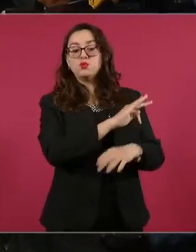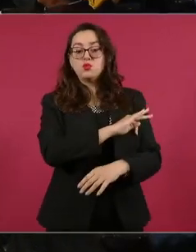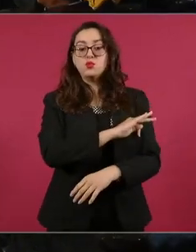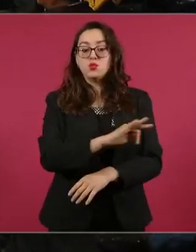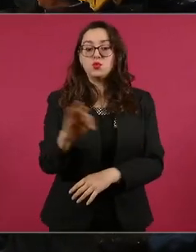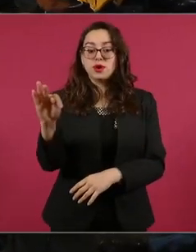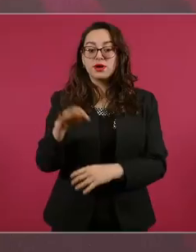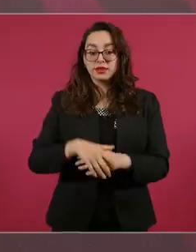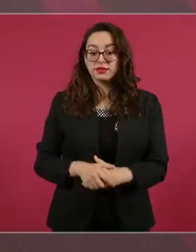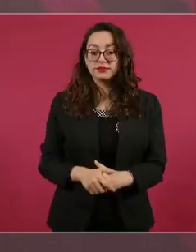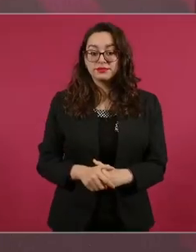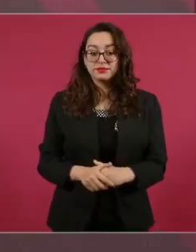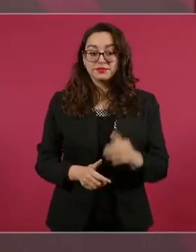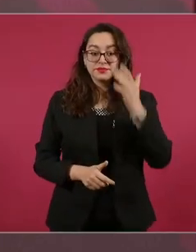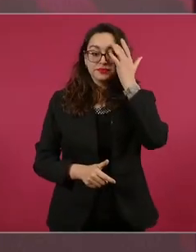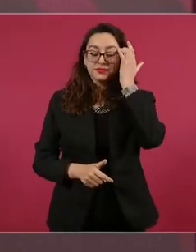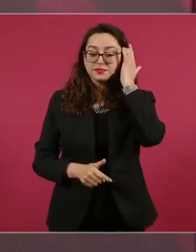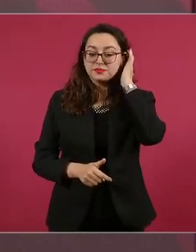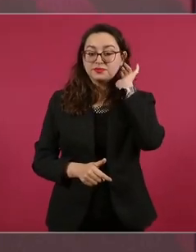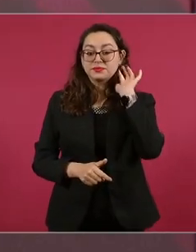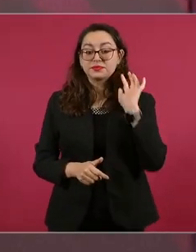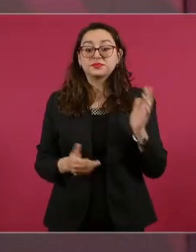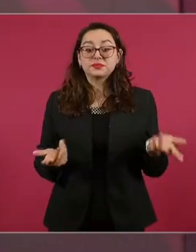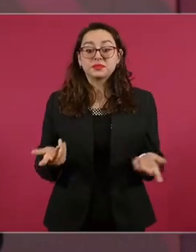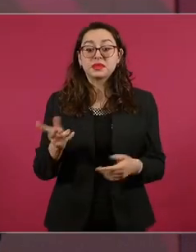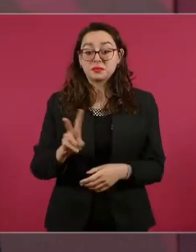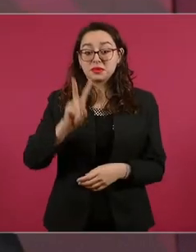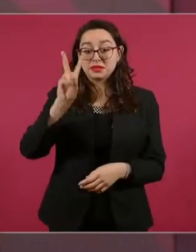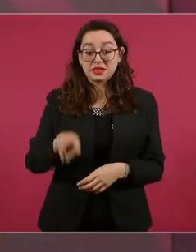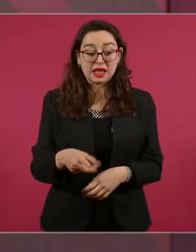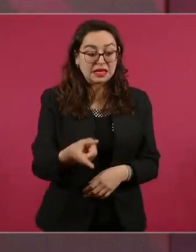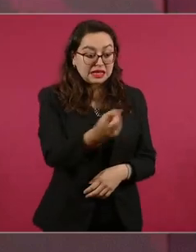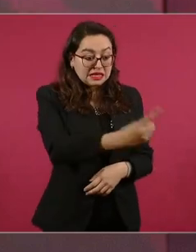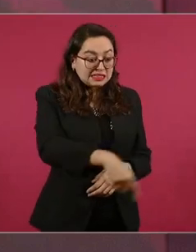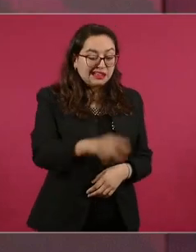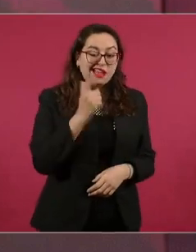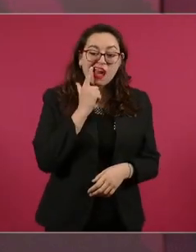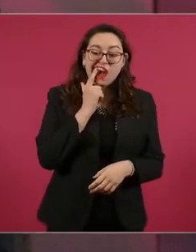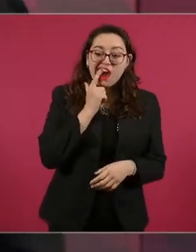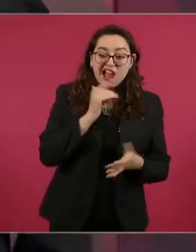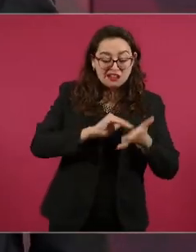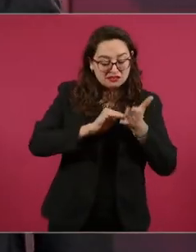no funciona, porque el pueblo de México es mucha pieza.